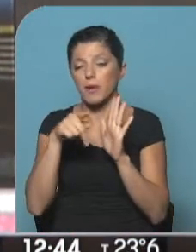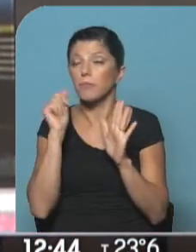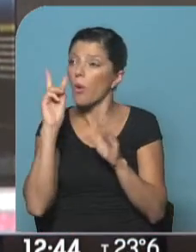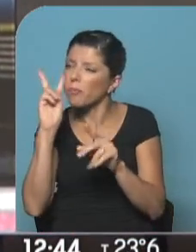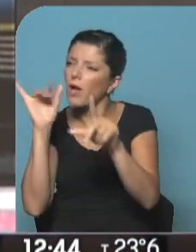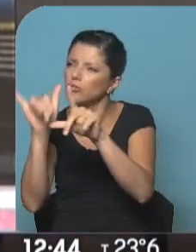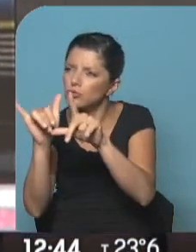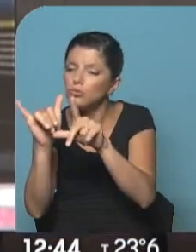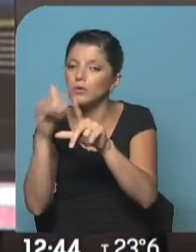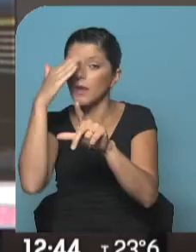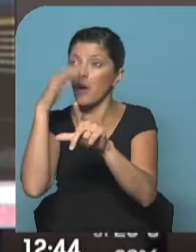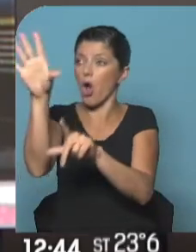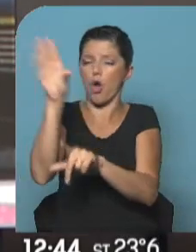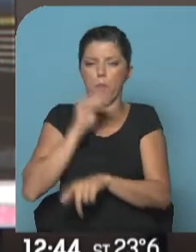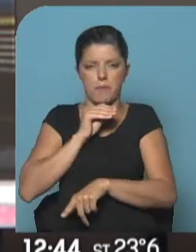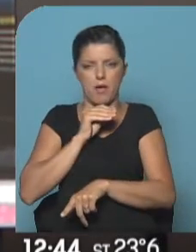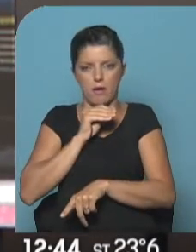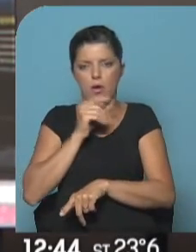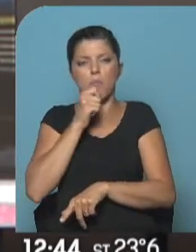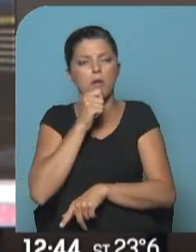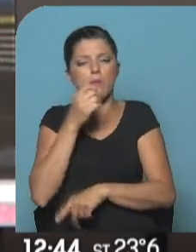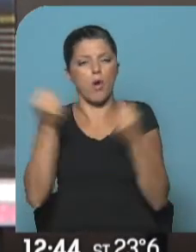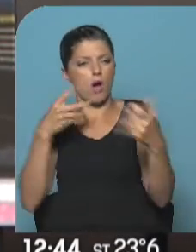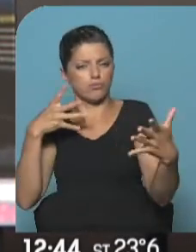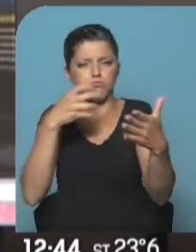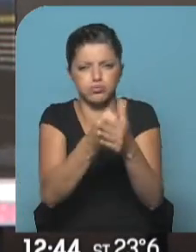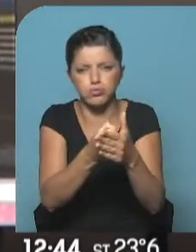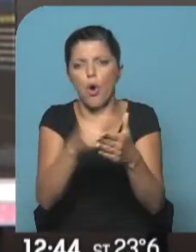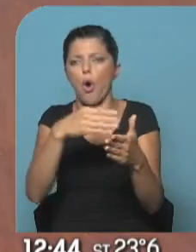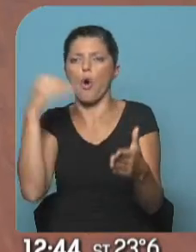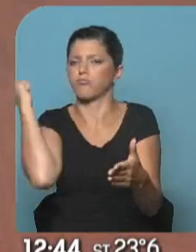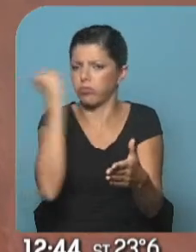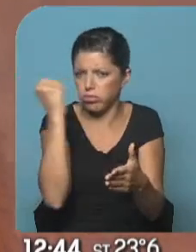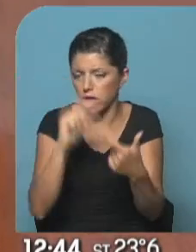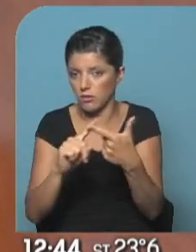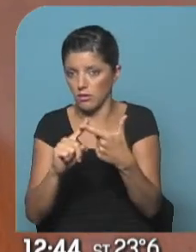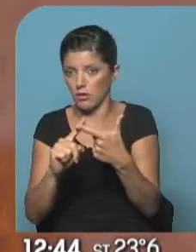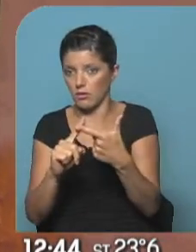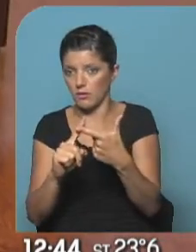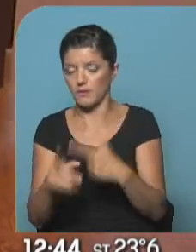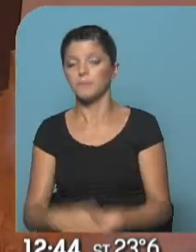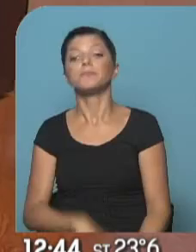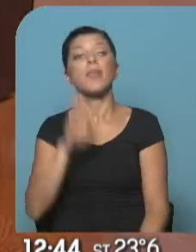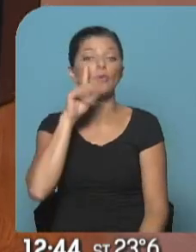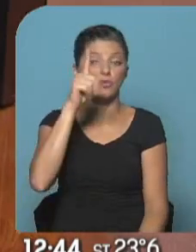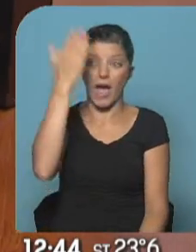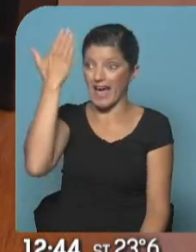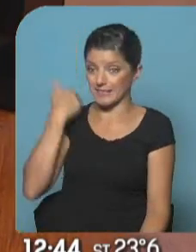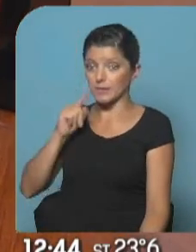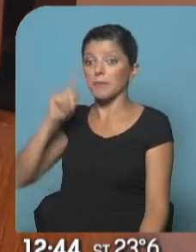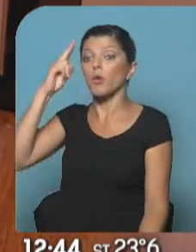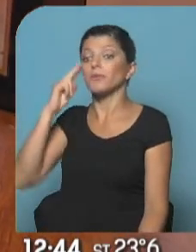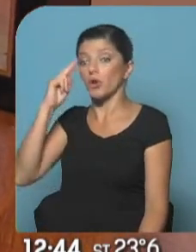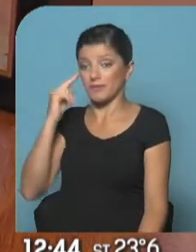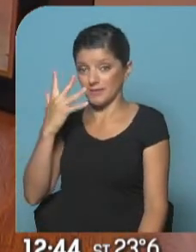un cuchillo, es decir, el terrorismo barato, de bajo costo, que Estados Unidos también lo tuvo. Timothy McVeigh en